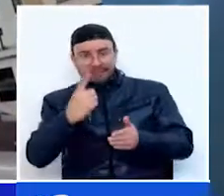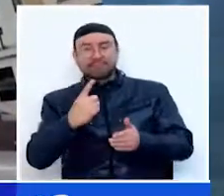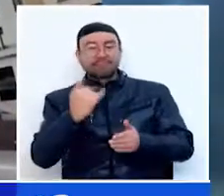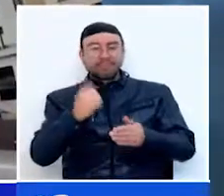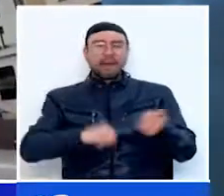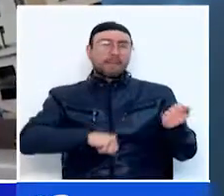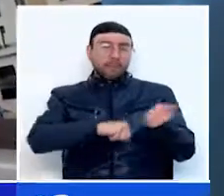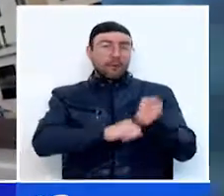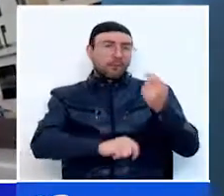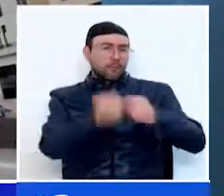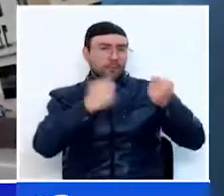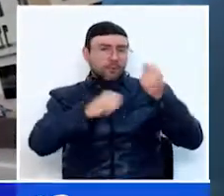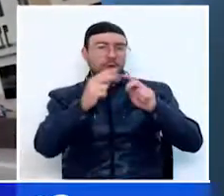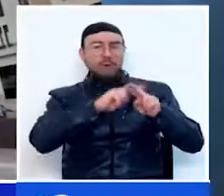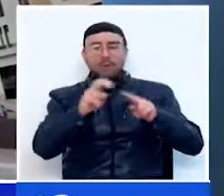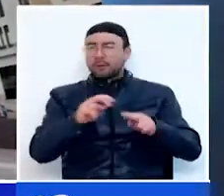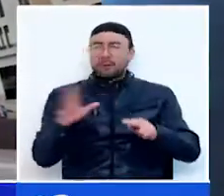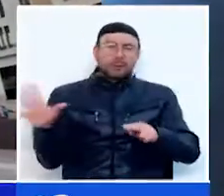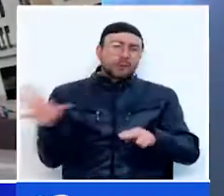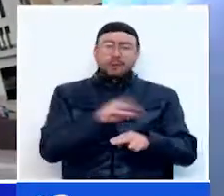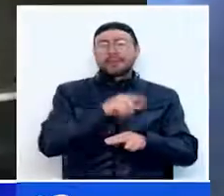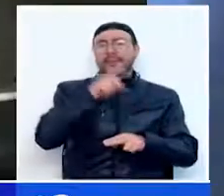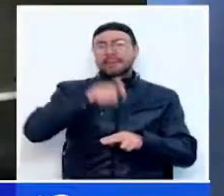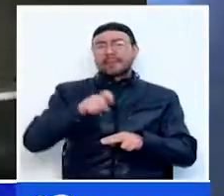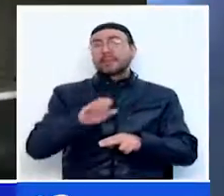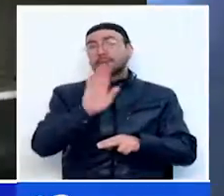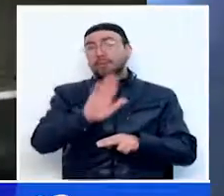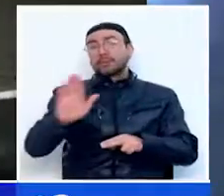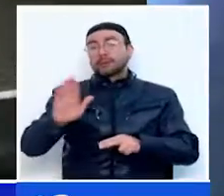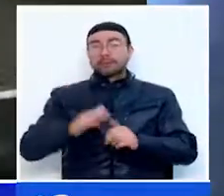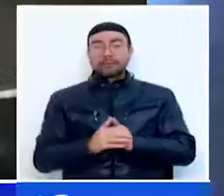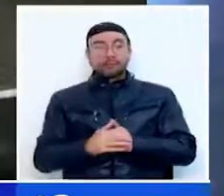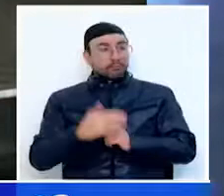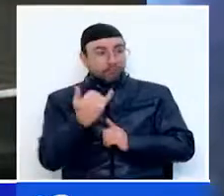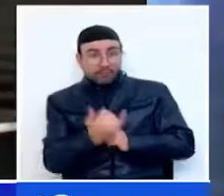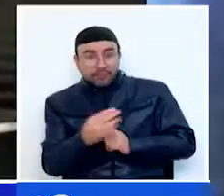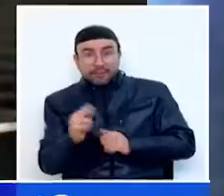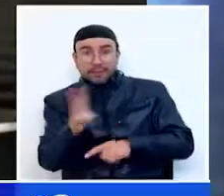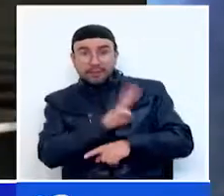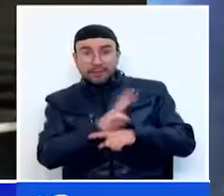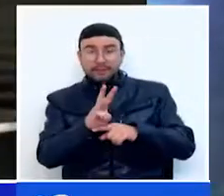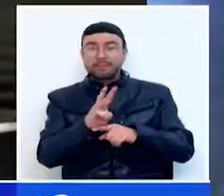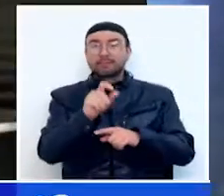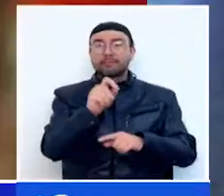apoye el comercio local manizaleño que tanto necesita de ti. Por medio de la página web